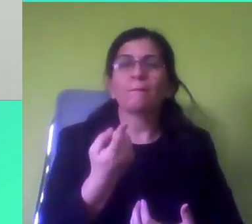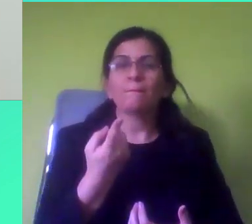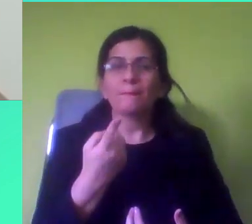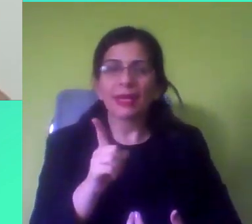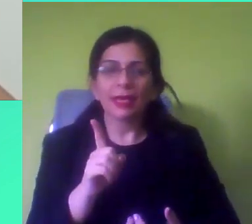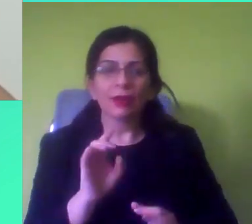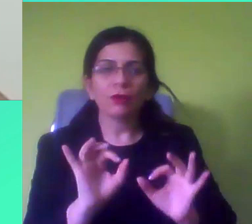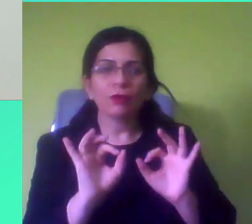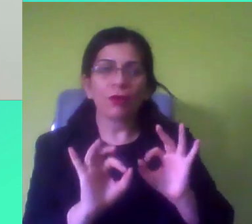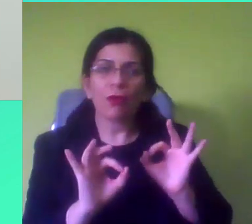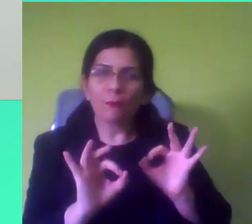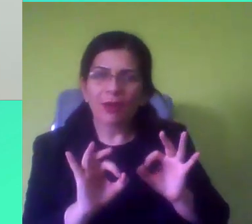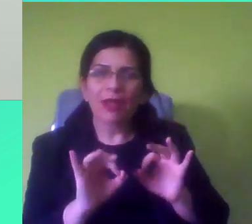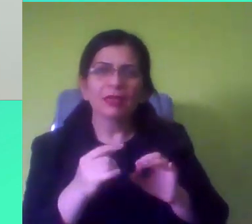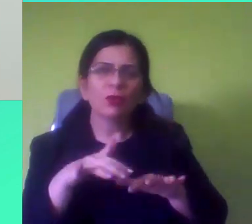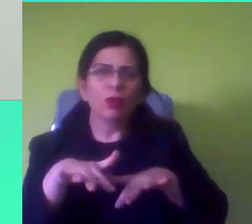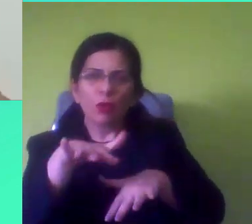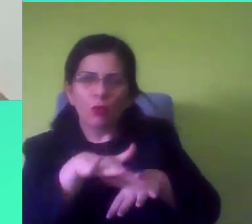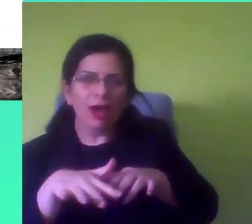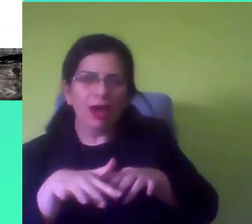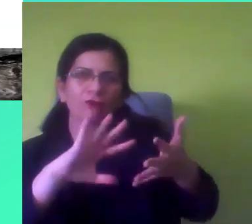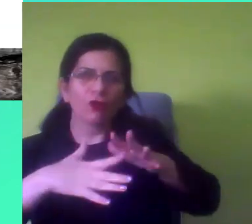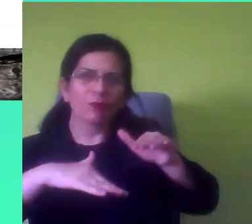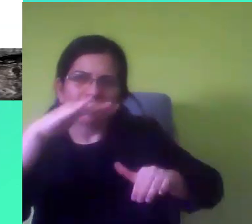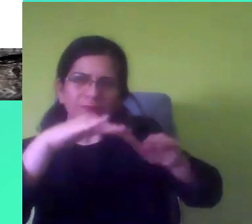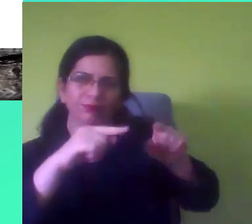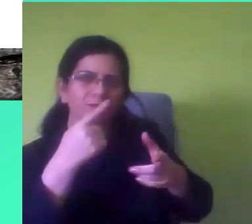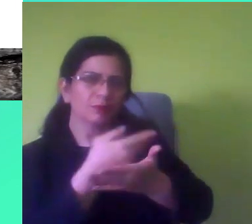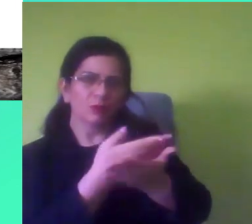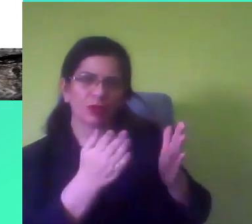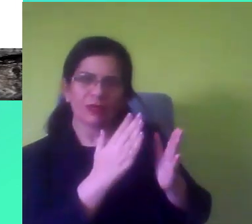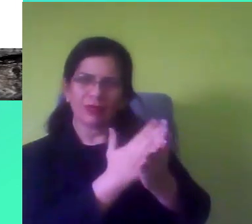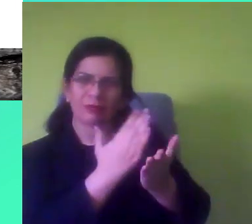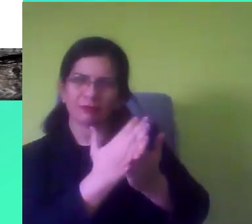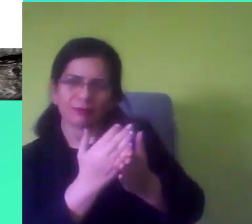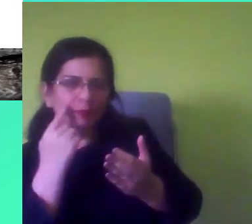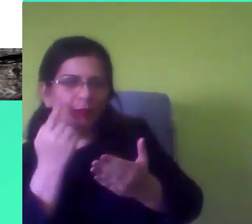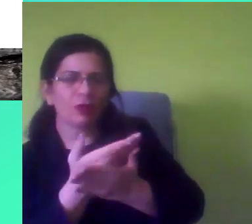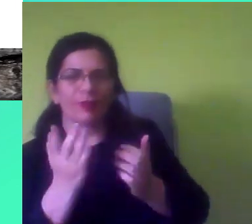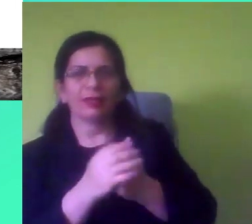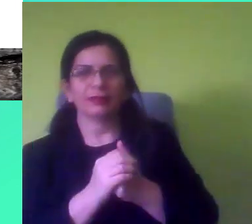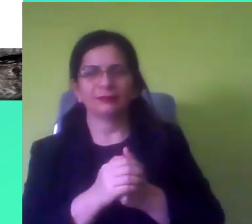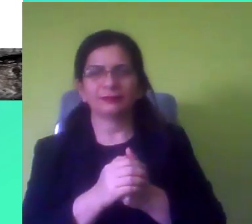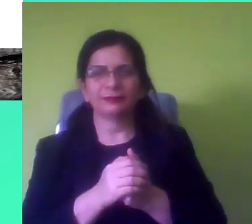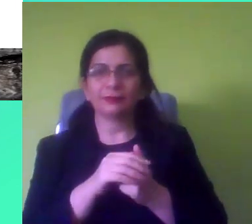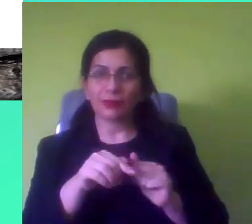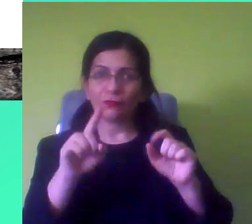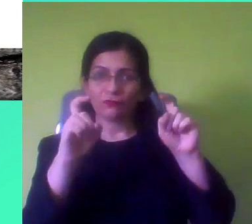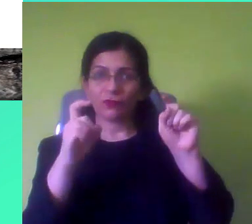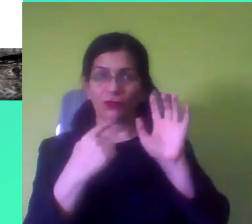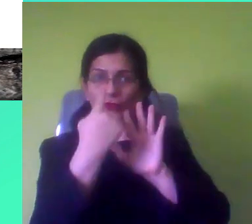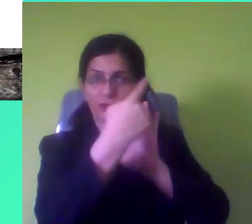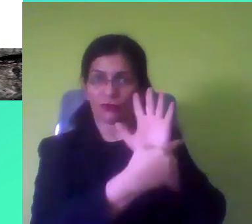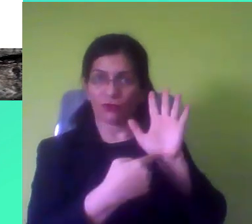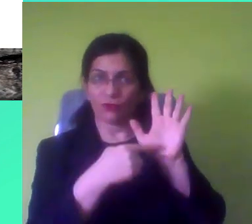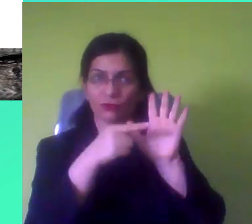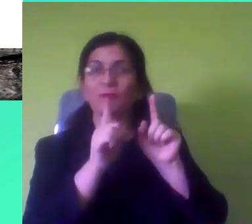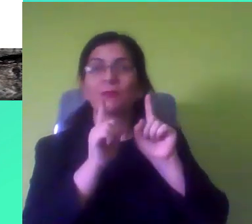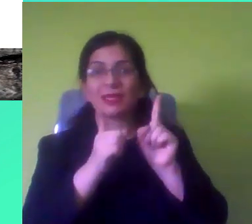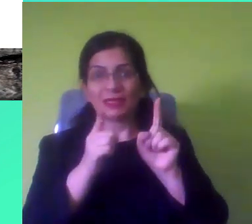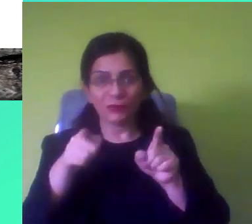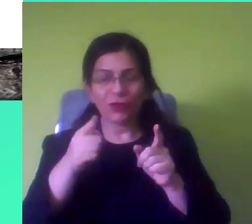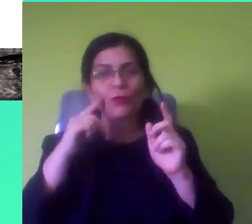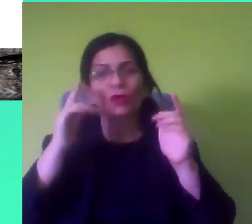registro casi completo de todos los tipos de geoformas. Esta figura, con respecto al tipo de geoforma, también la podéis encontrar en el Atlas